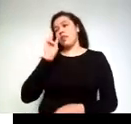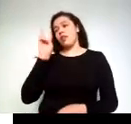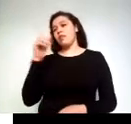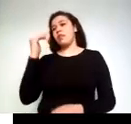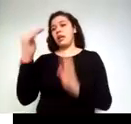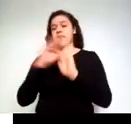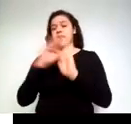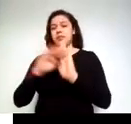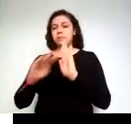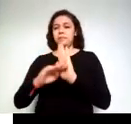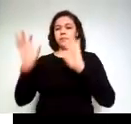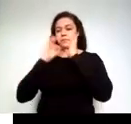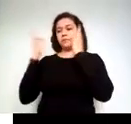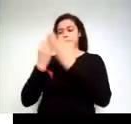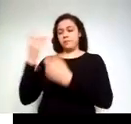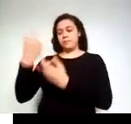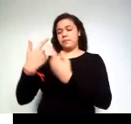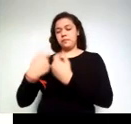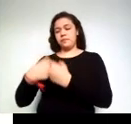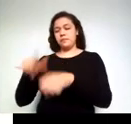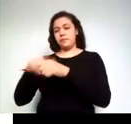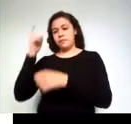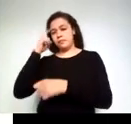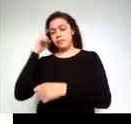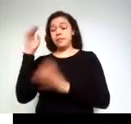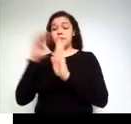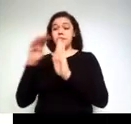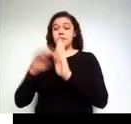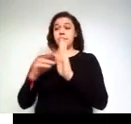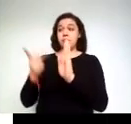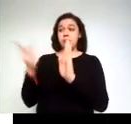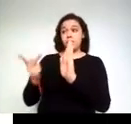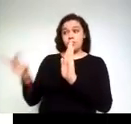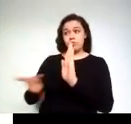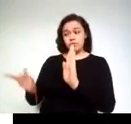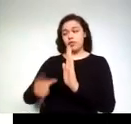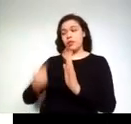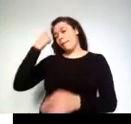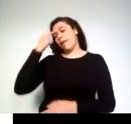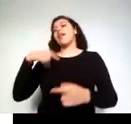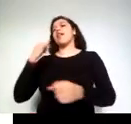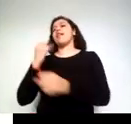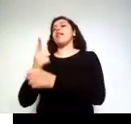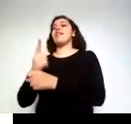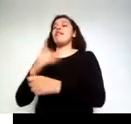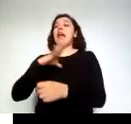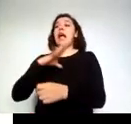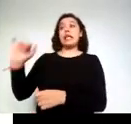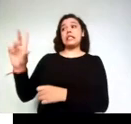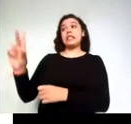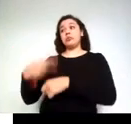de factores de riesgo psicosocial y sobre esos es que el cuestionario se desenvuelve para poder identificar si existe o no riesgo en cada uno de ellos,